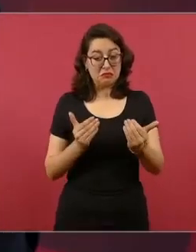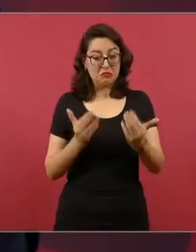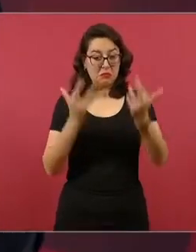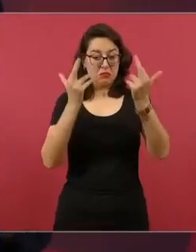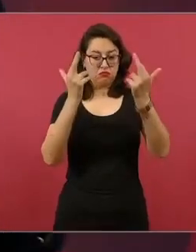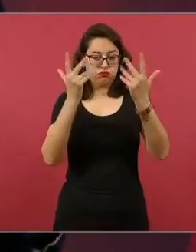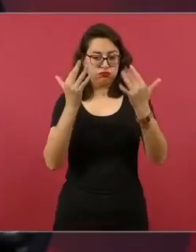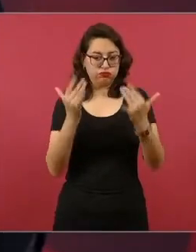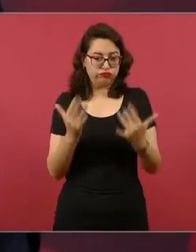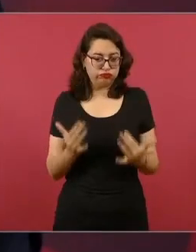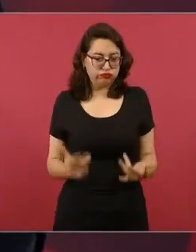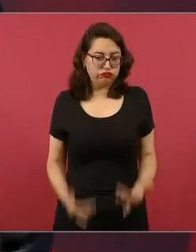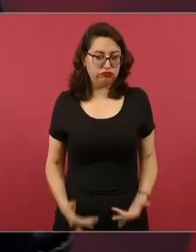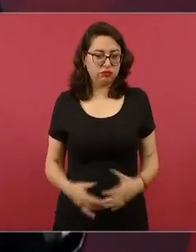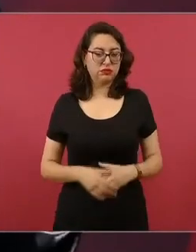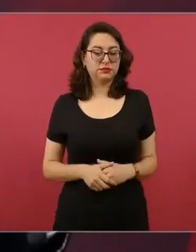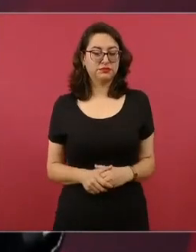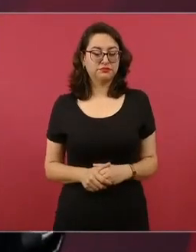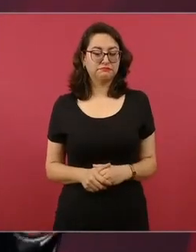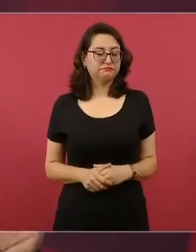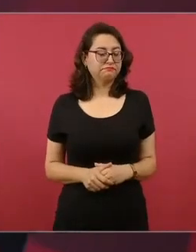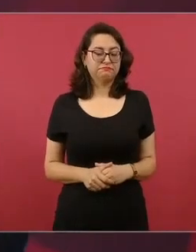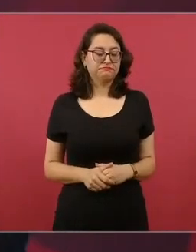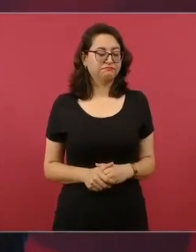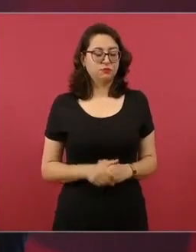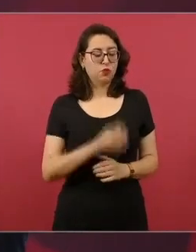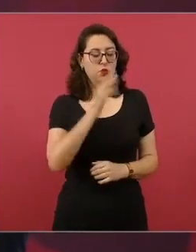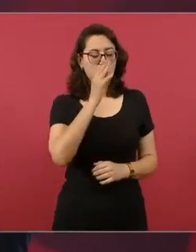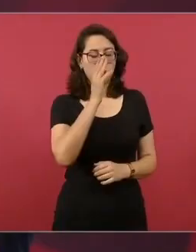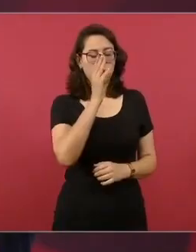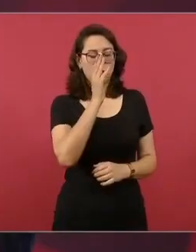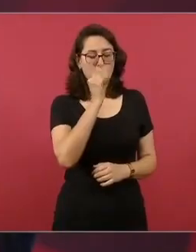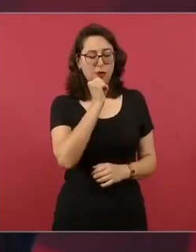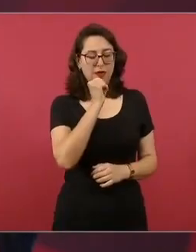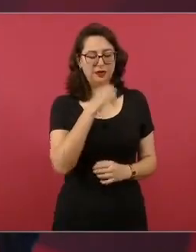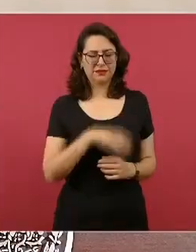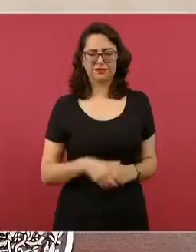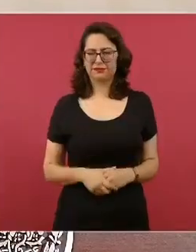Es algo que no tiene